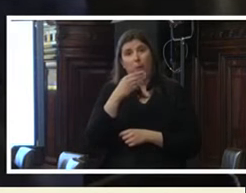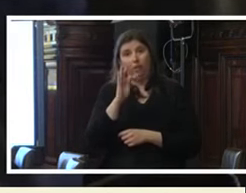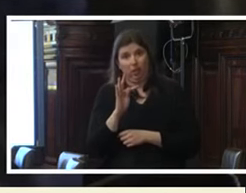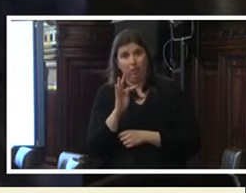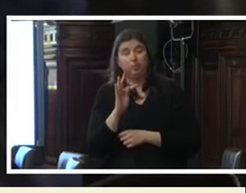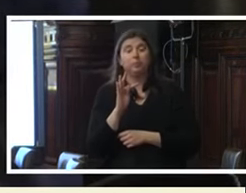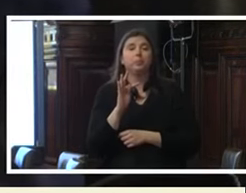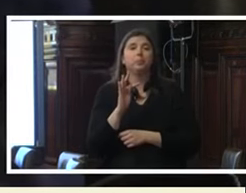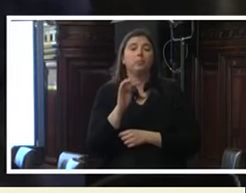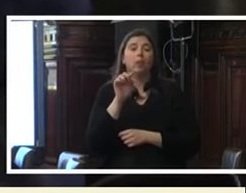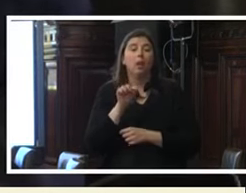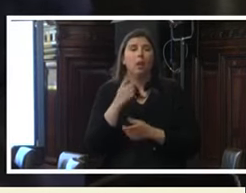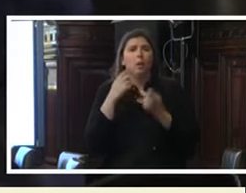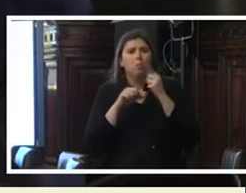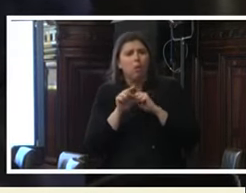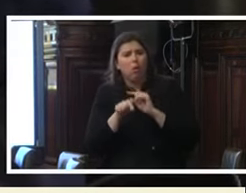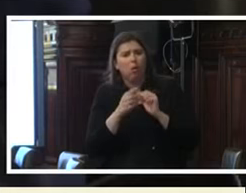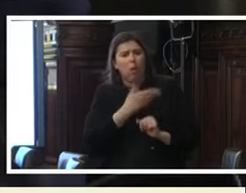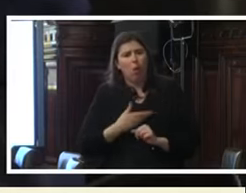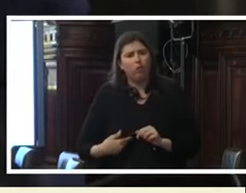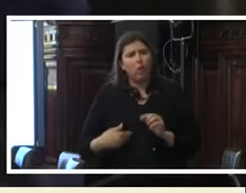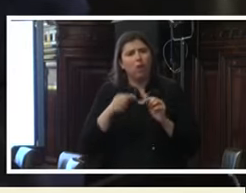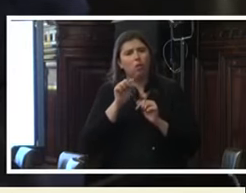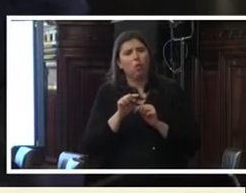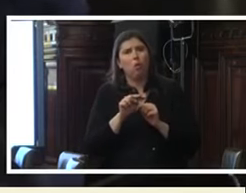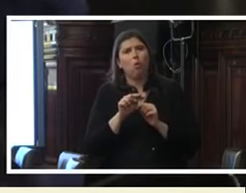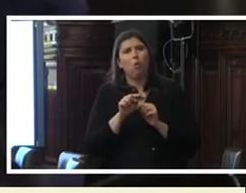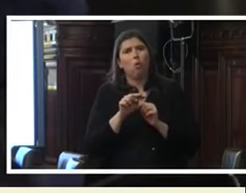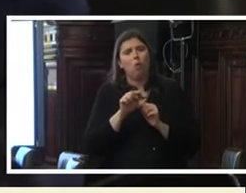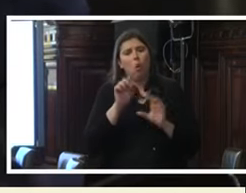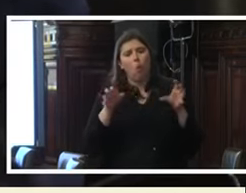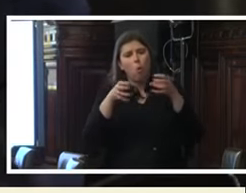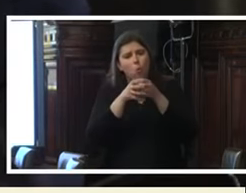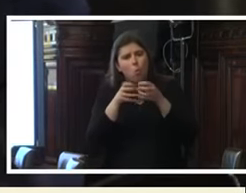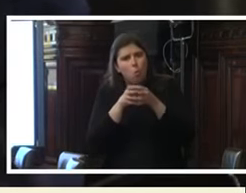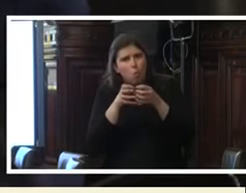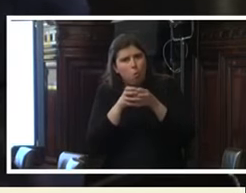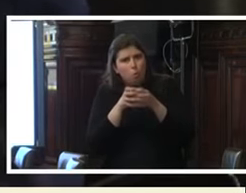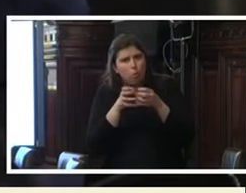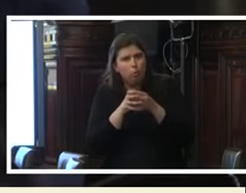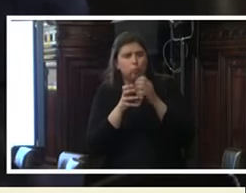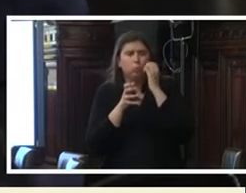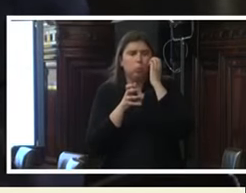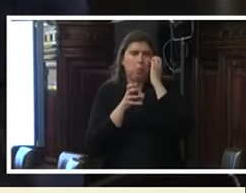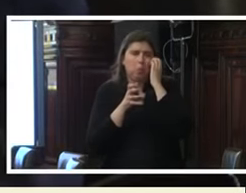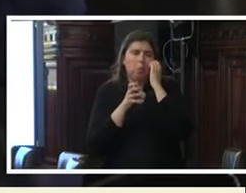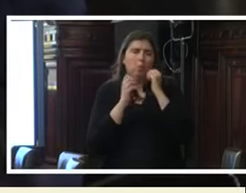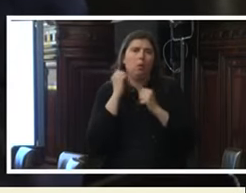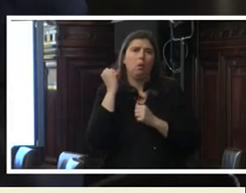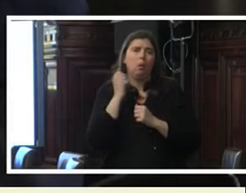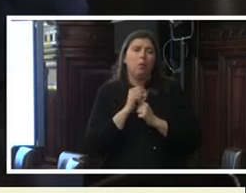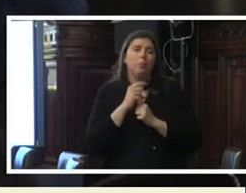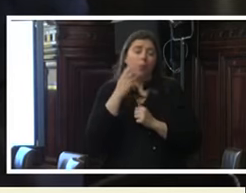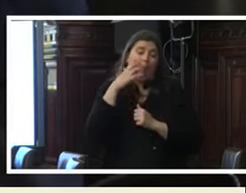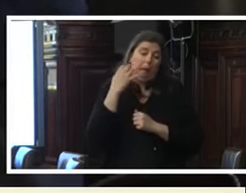en él desde el parlamento desde el gobierno la presencia de grupos fundamentalistas que creo